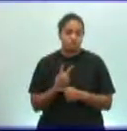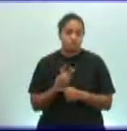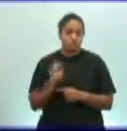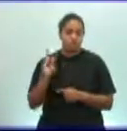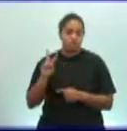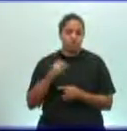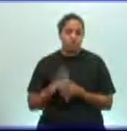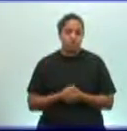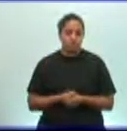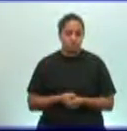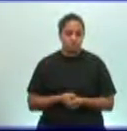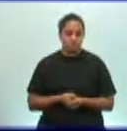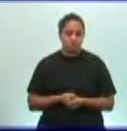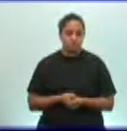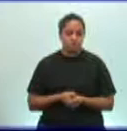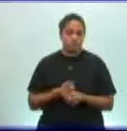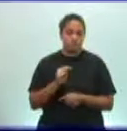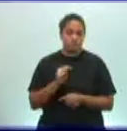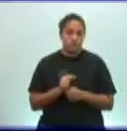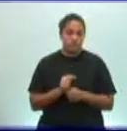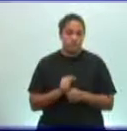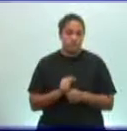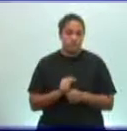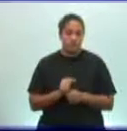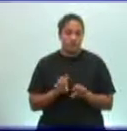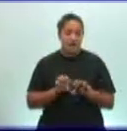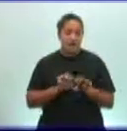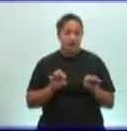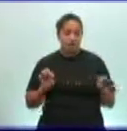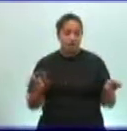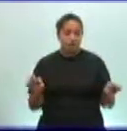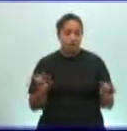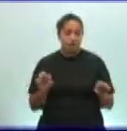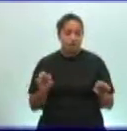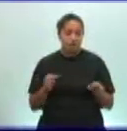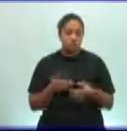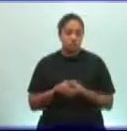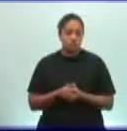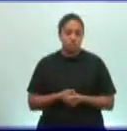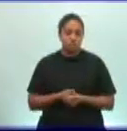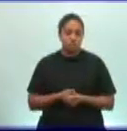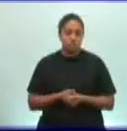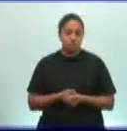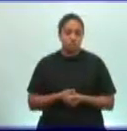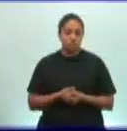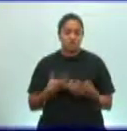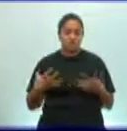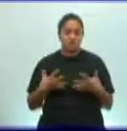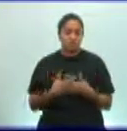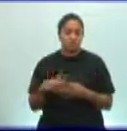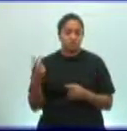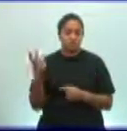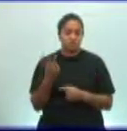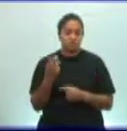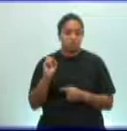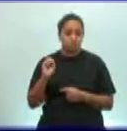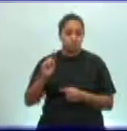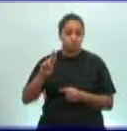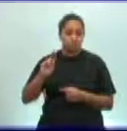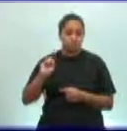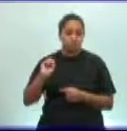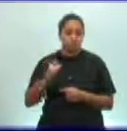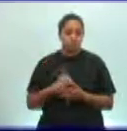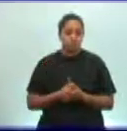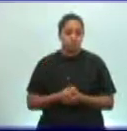la garrucha, la conjunción y está relacionando dos sustantivos, soga y garrucha. En